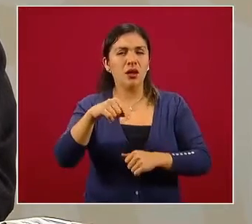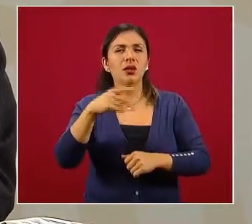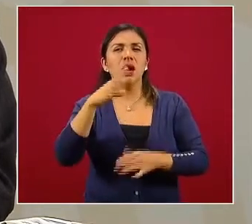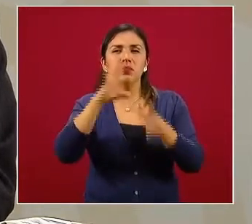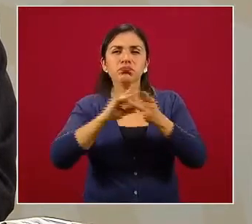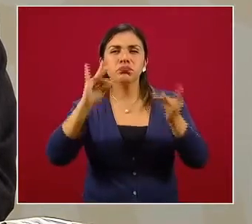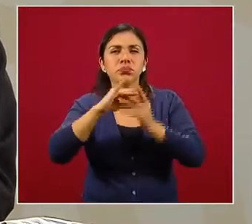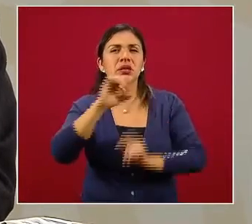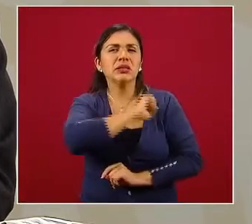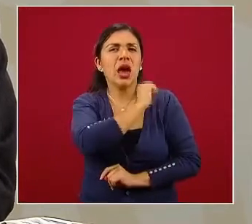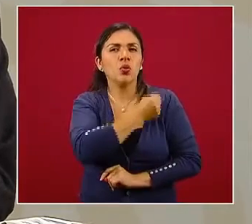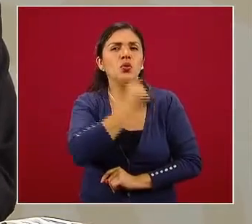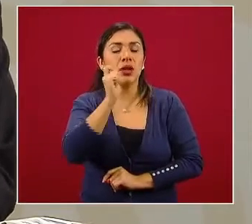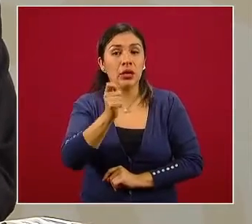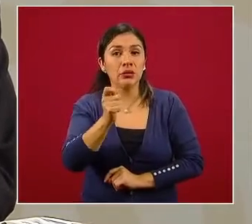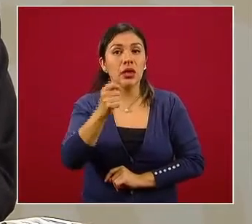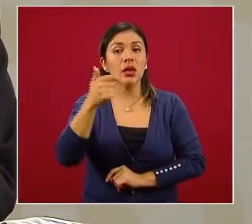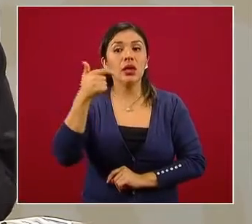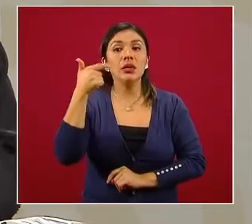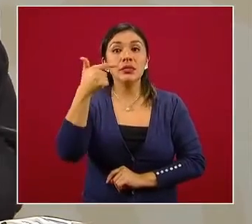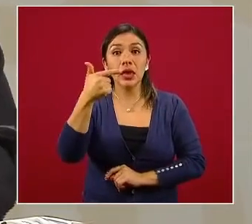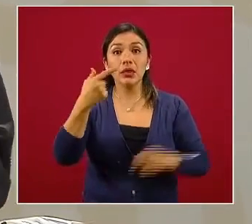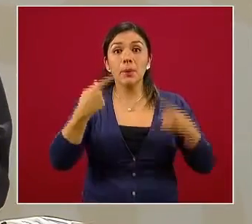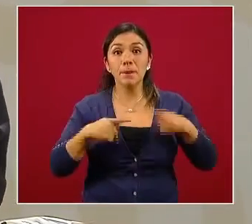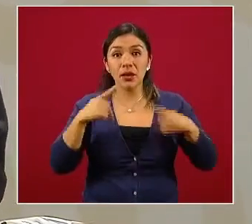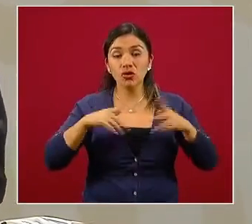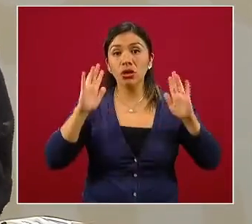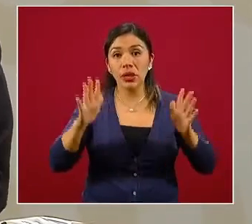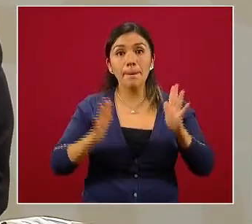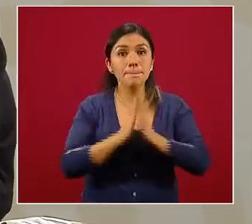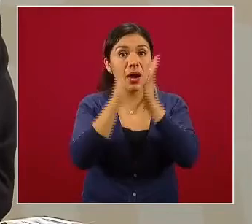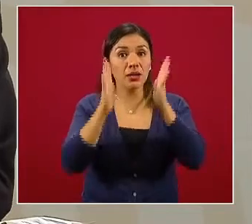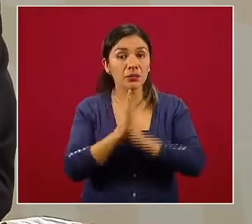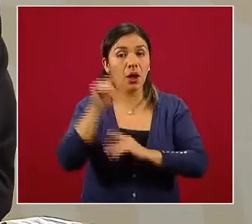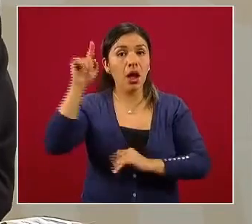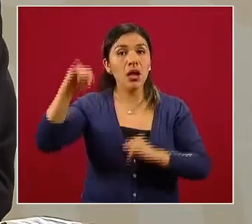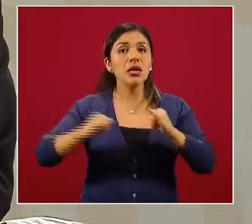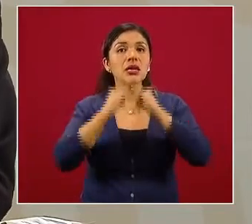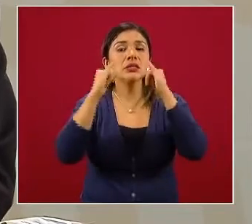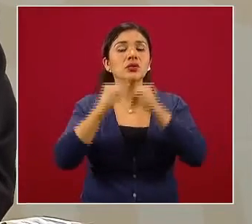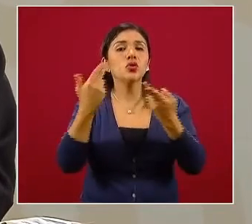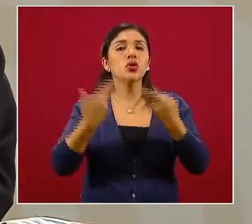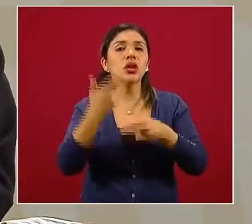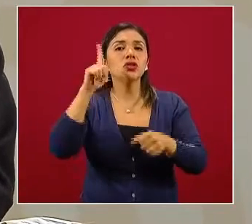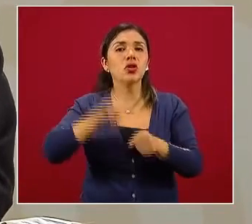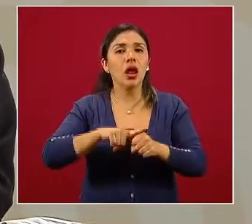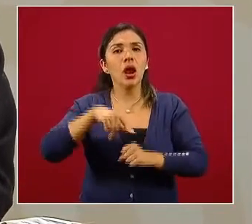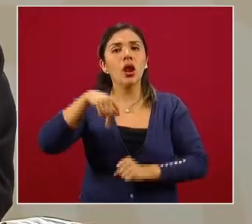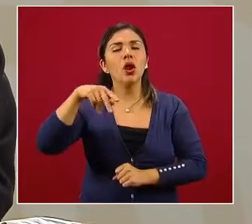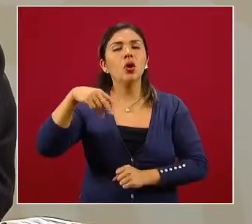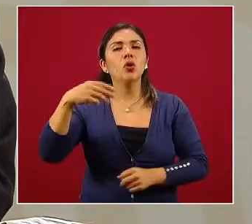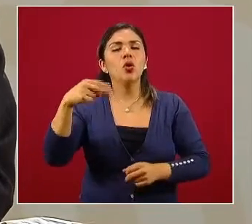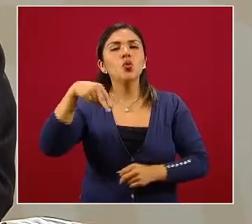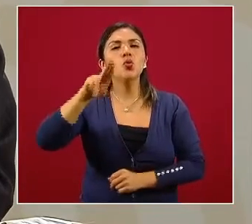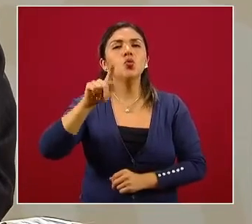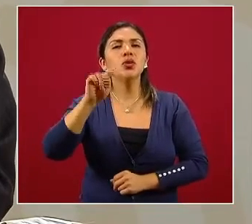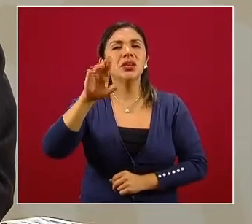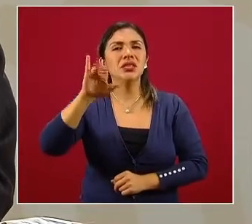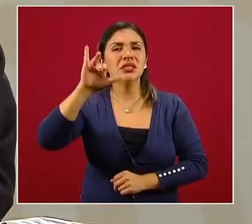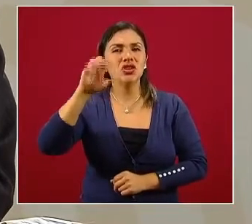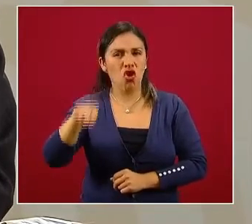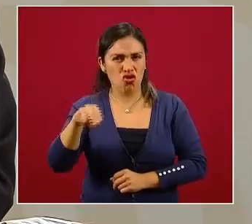Salud. 7 personas participaron, esto fue en el Instituto Nacional de Nutrición,